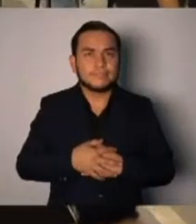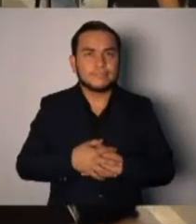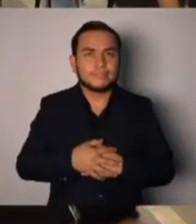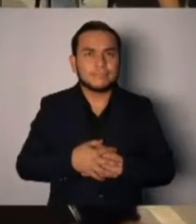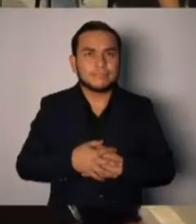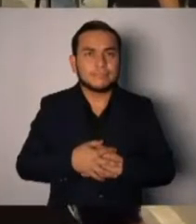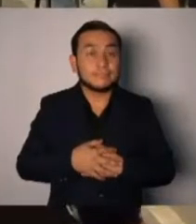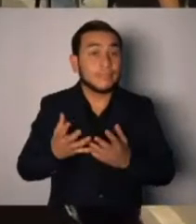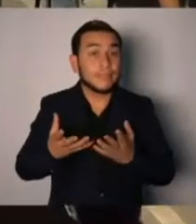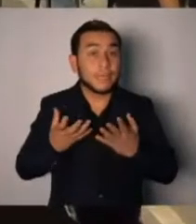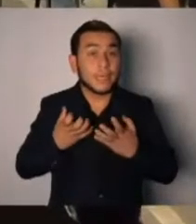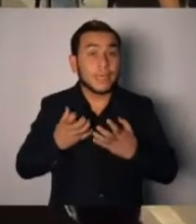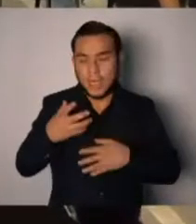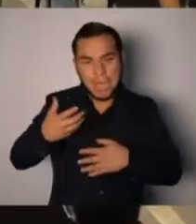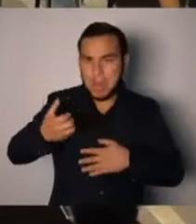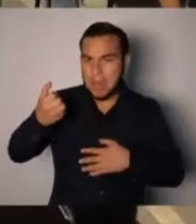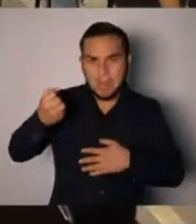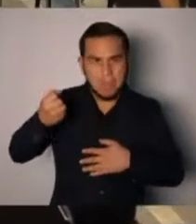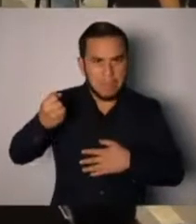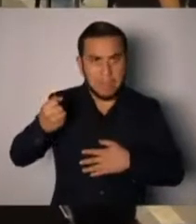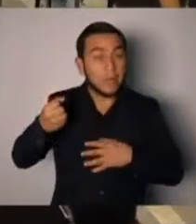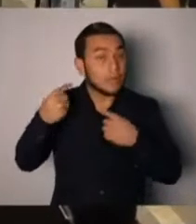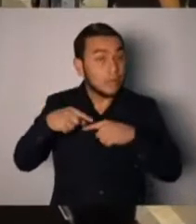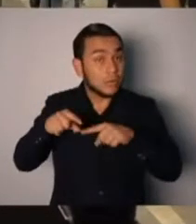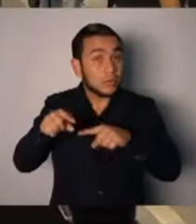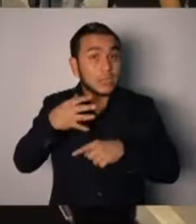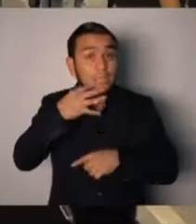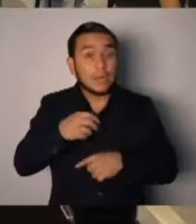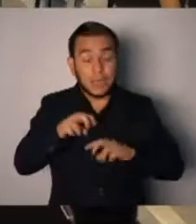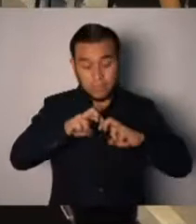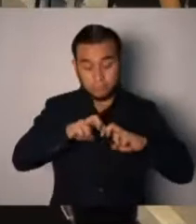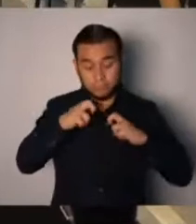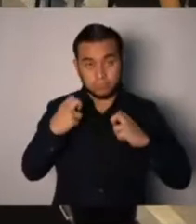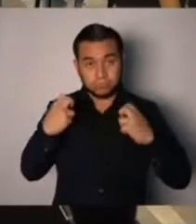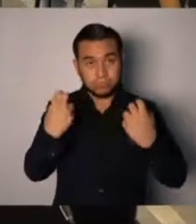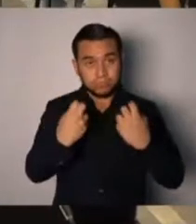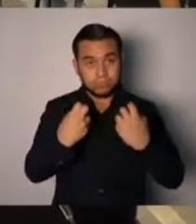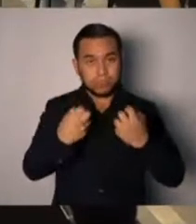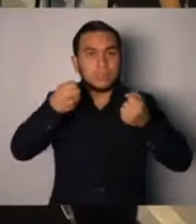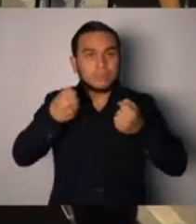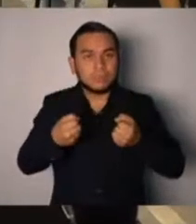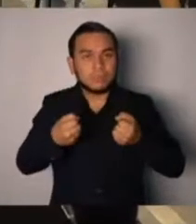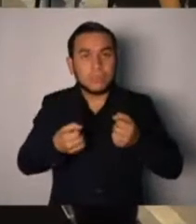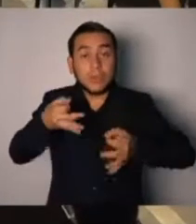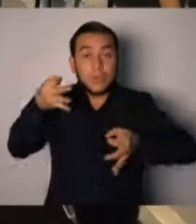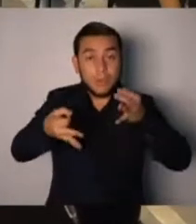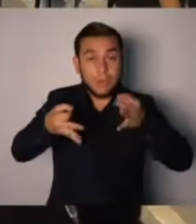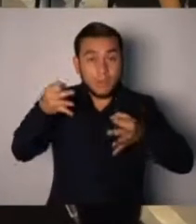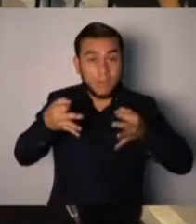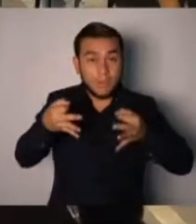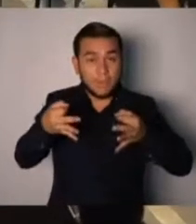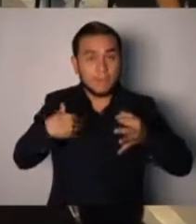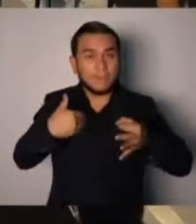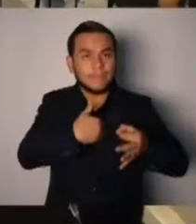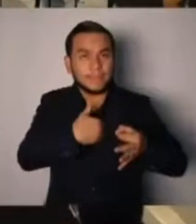no quiero que nos quedemos ahí y creo que damos una mesa este ministro de seguridad rogelio rivas está